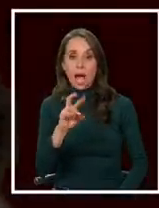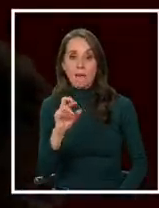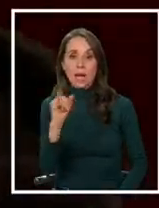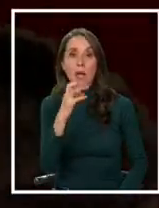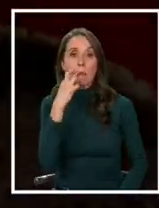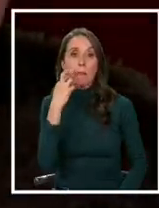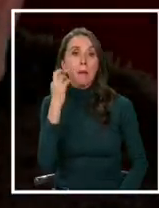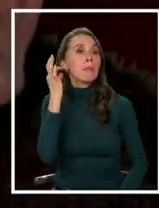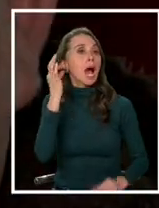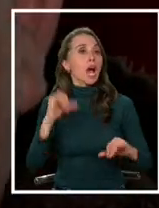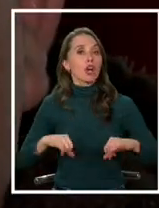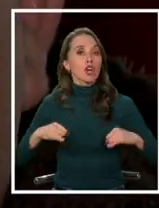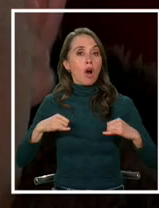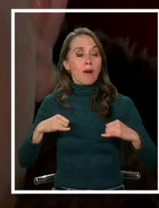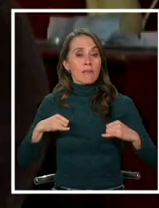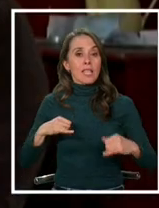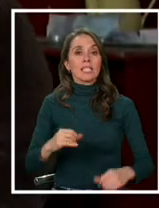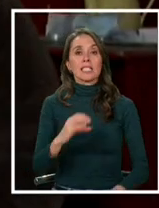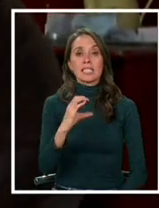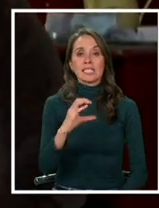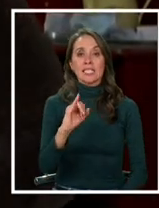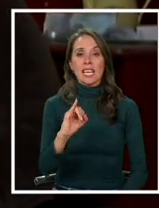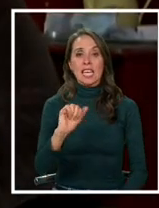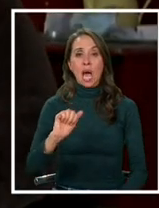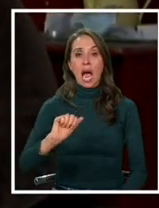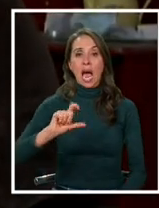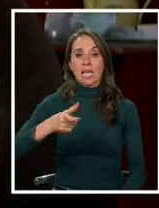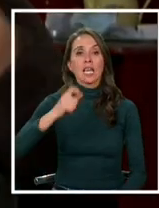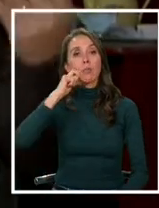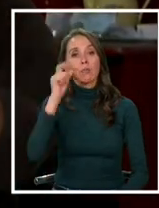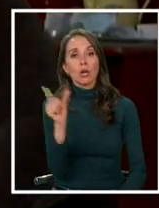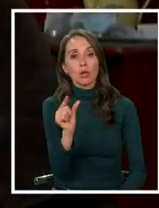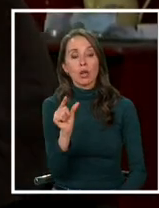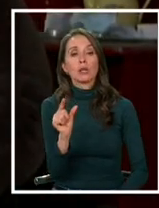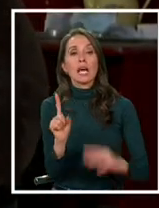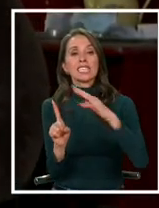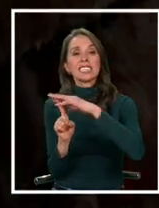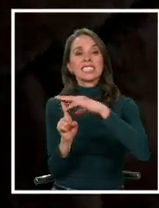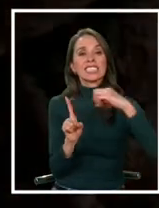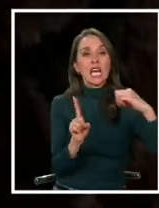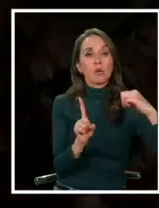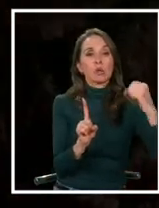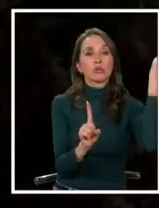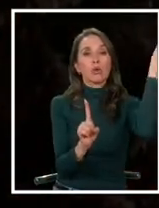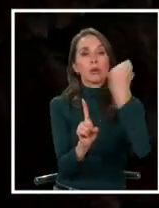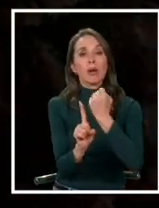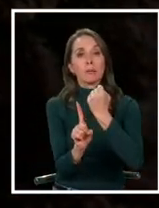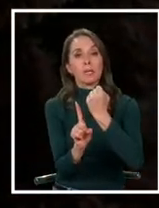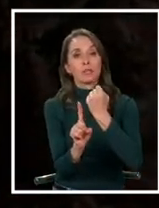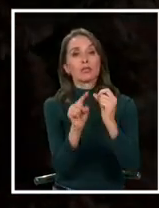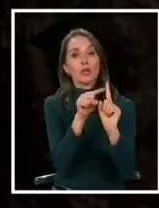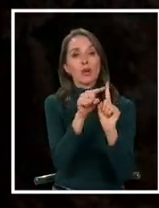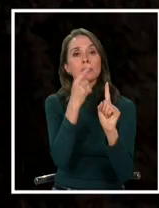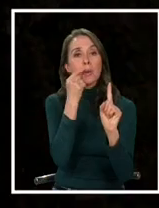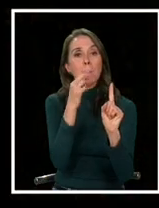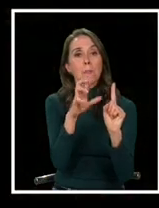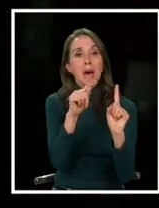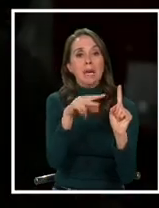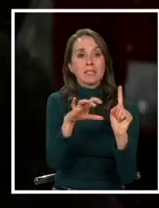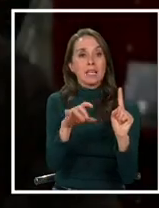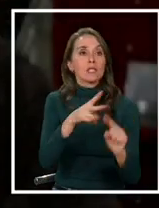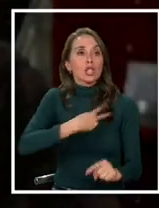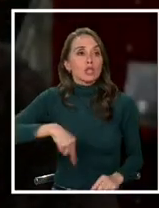padre del Adolescente de iniciales c iag presuntamente secuestrada y asesinada por pastén